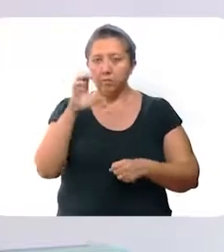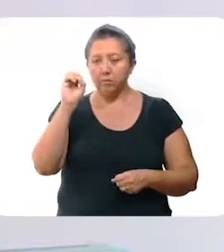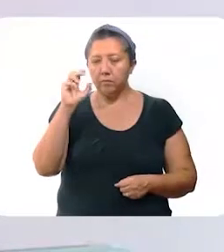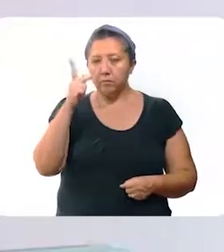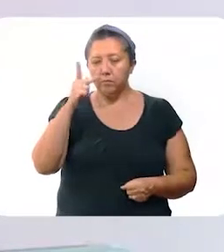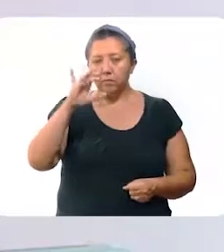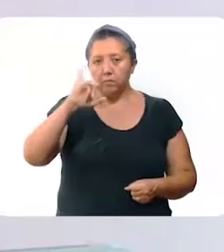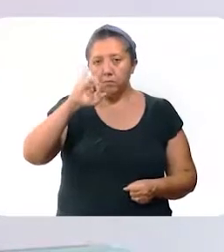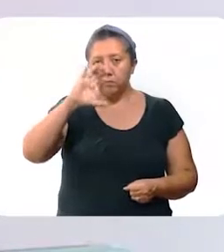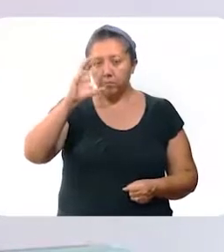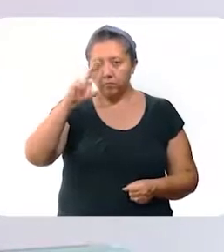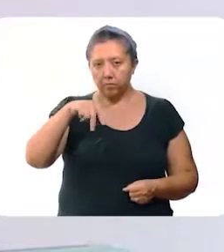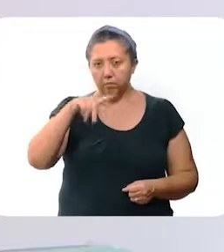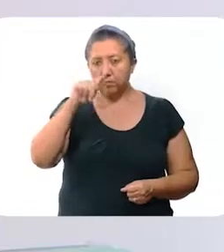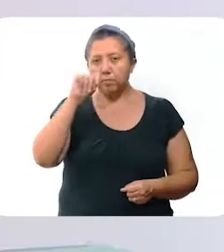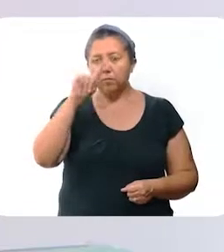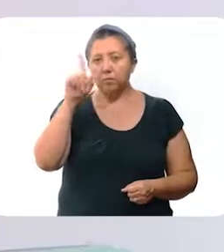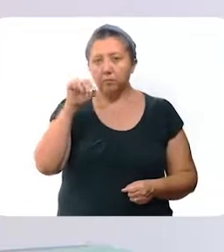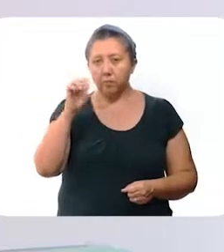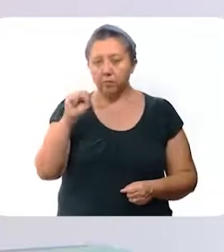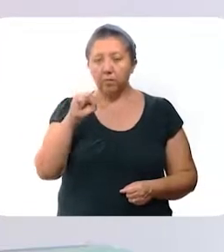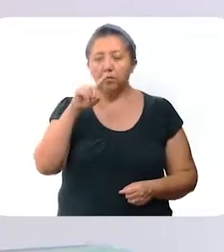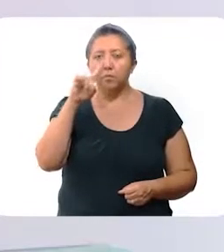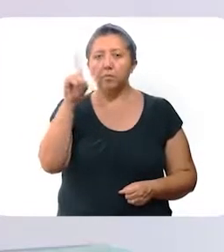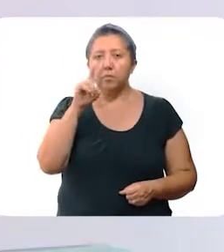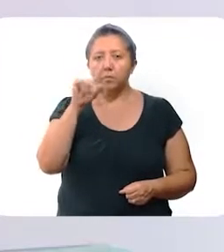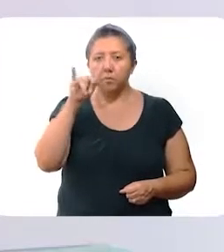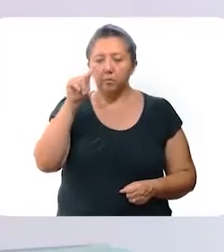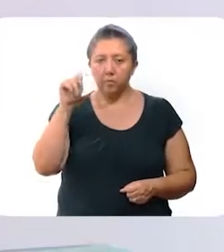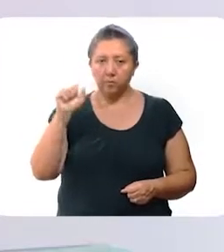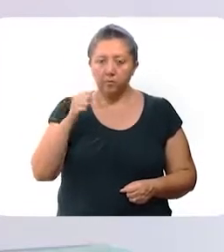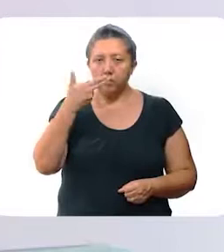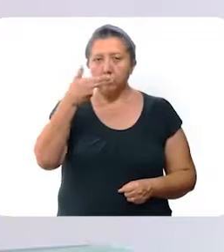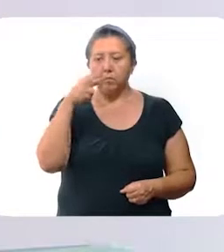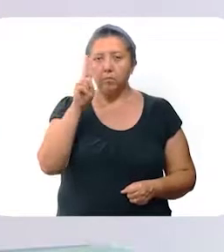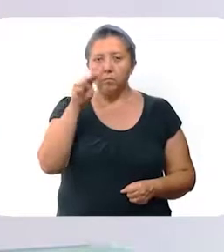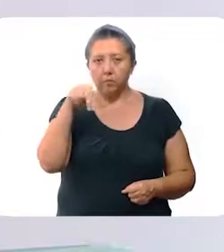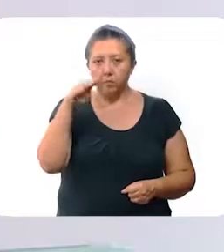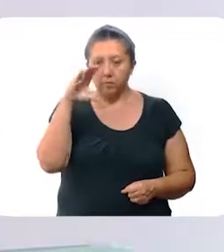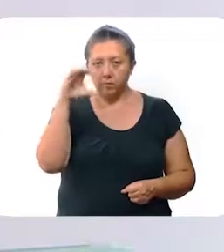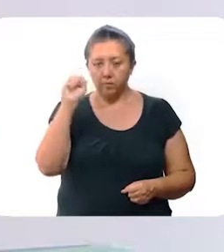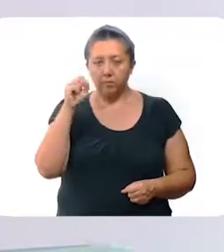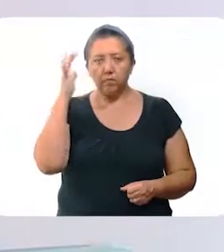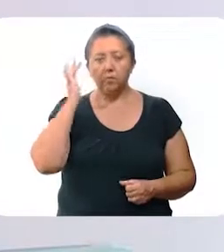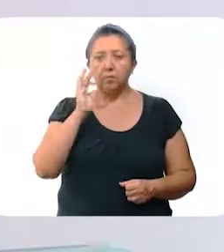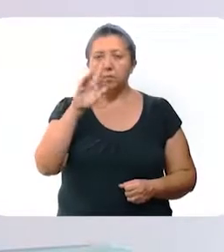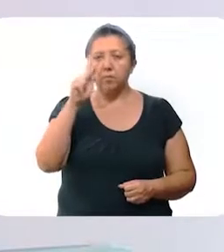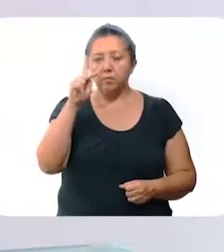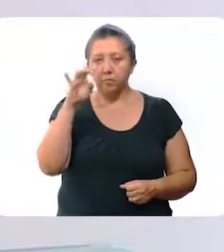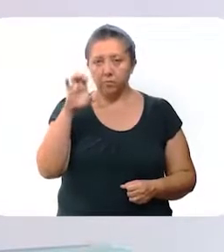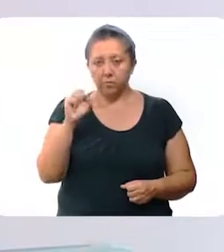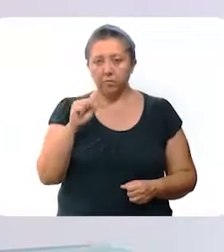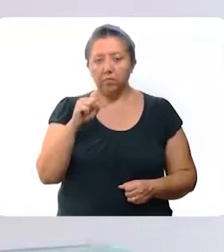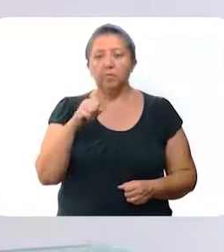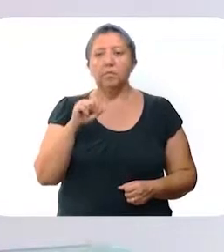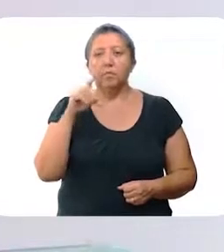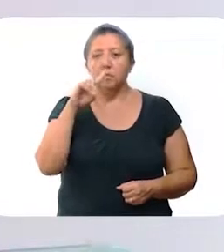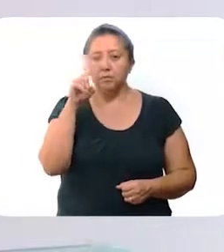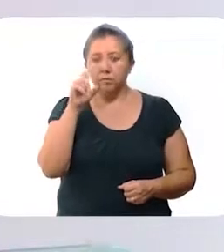Opichén, Acanqué, Buxots, Chemash, Citas, Suquilá, Junucma, Oxcuxcap, San Felipe, Cacalchen y